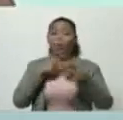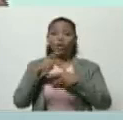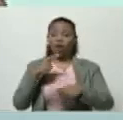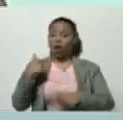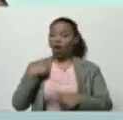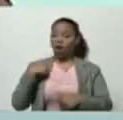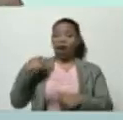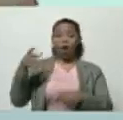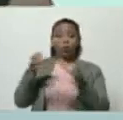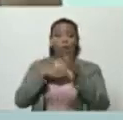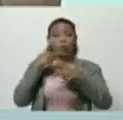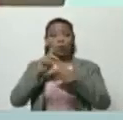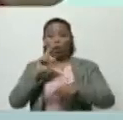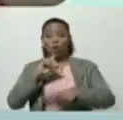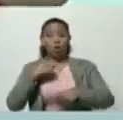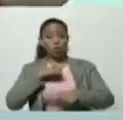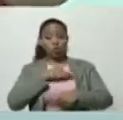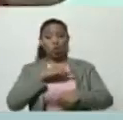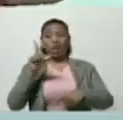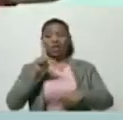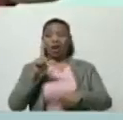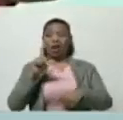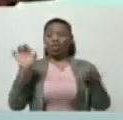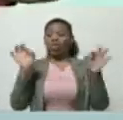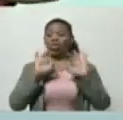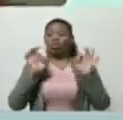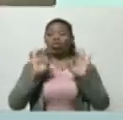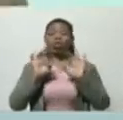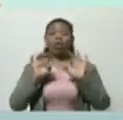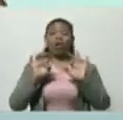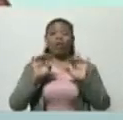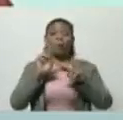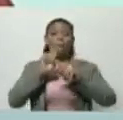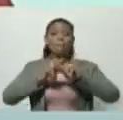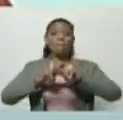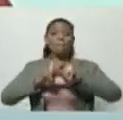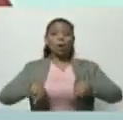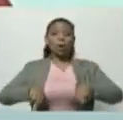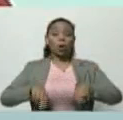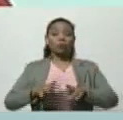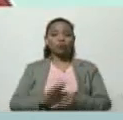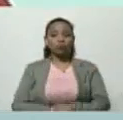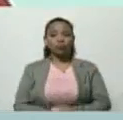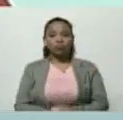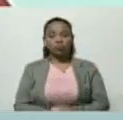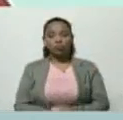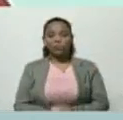sería absolutamente, o sin nosotros, sería absolutamente nulo.